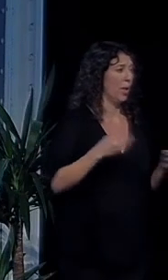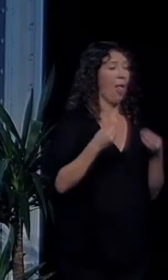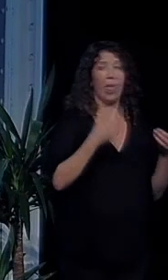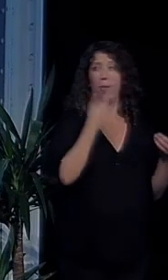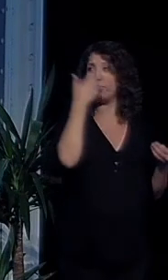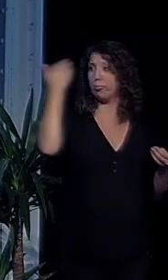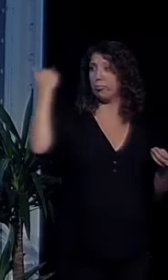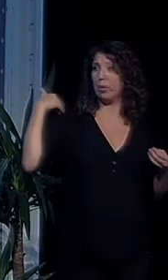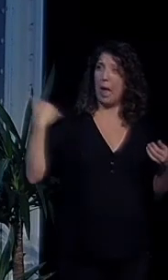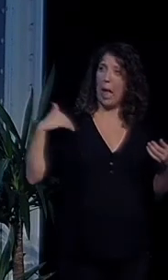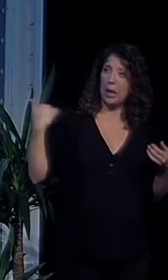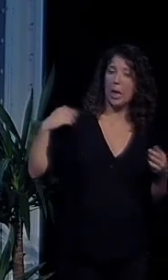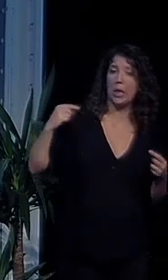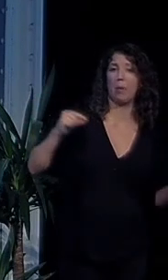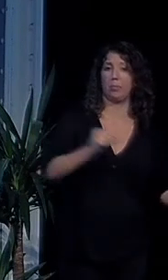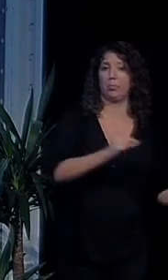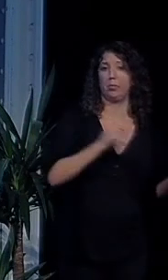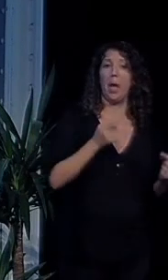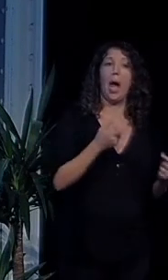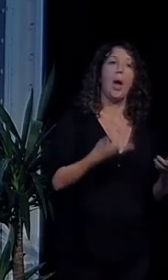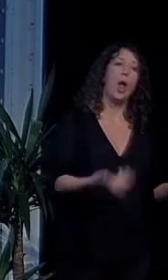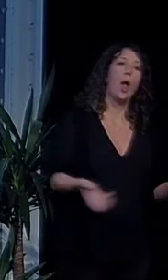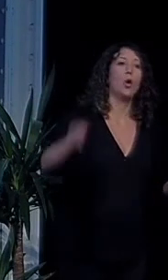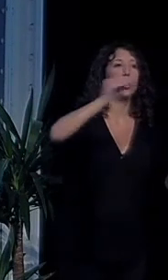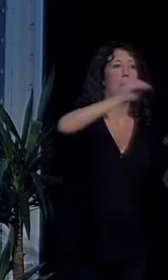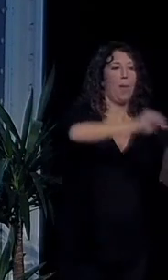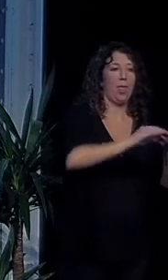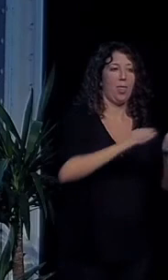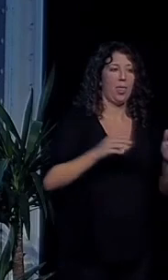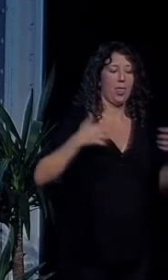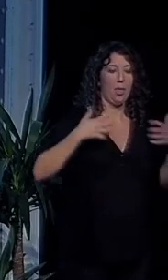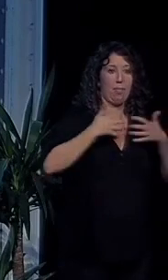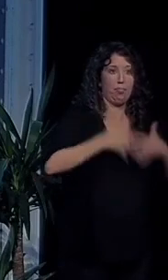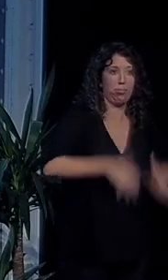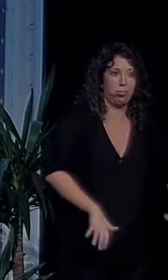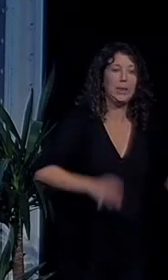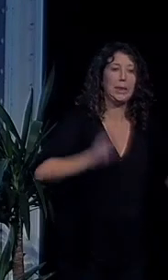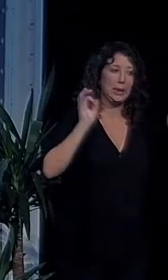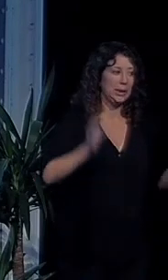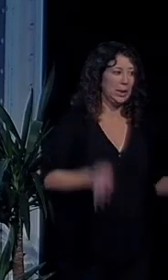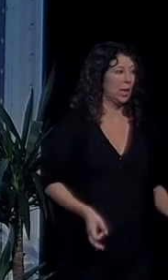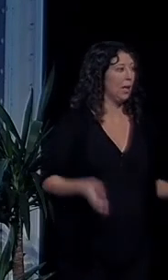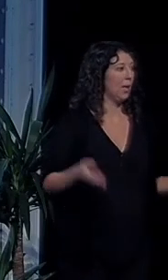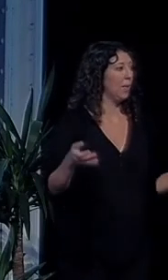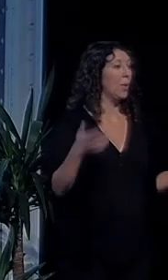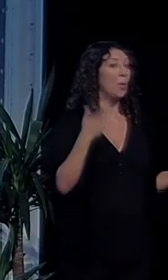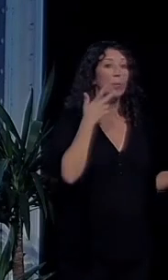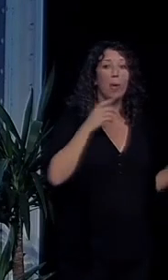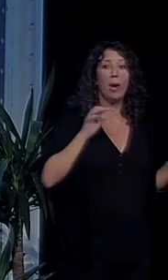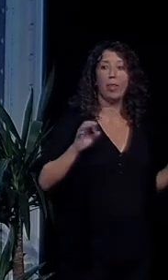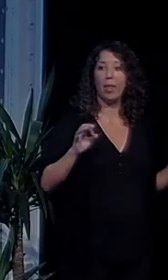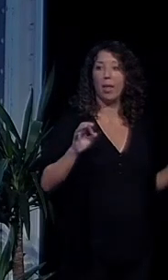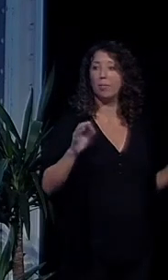¿no? O sea que... Y ahora hay un repunte, o sea, como super heavy, pero que también me parece que hay que